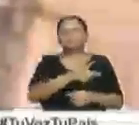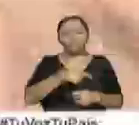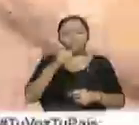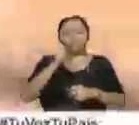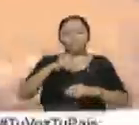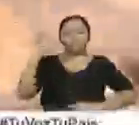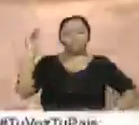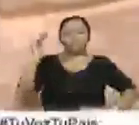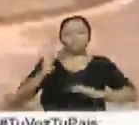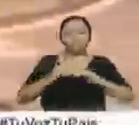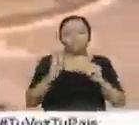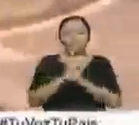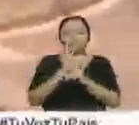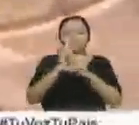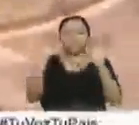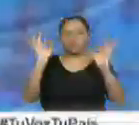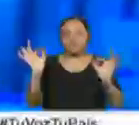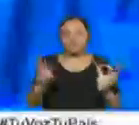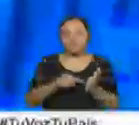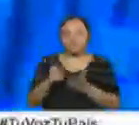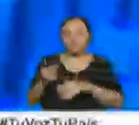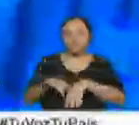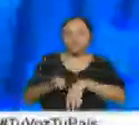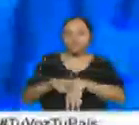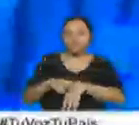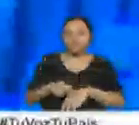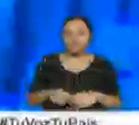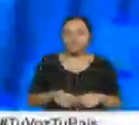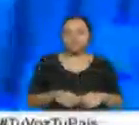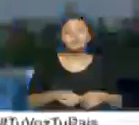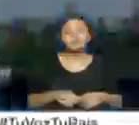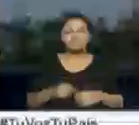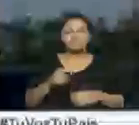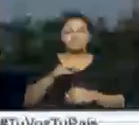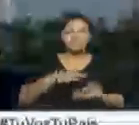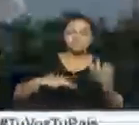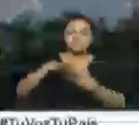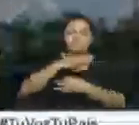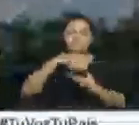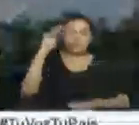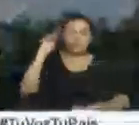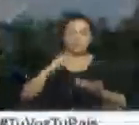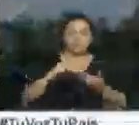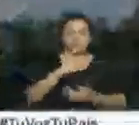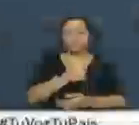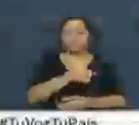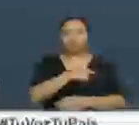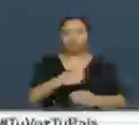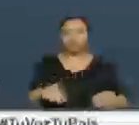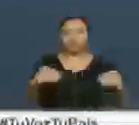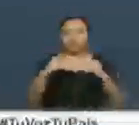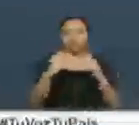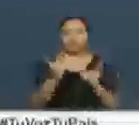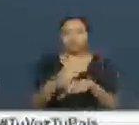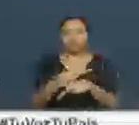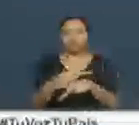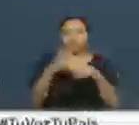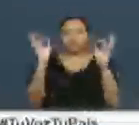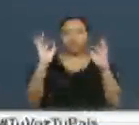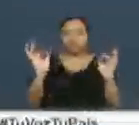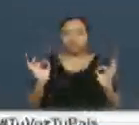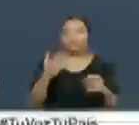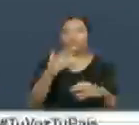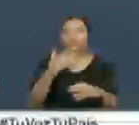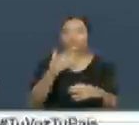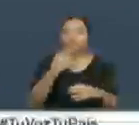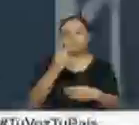reducir consumo energético y pagar más por la factura. Para compensar esta reducción, Suiza pretende aumentar la producción de energía a través